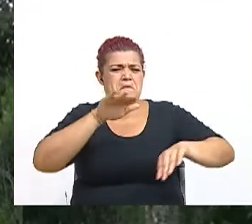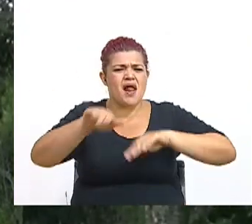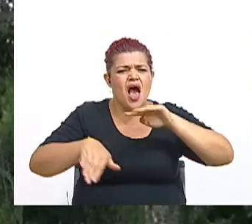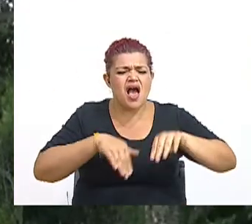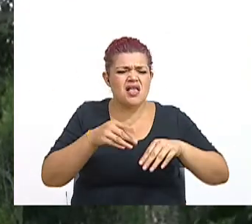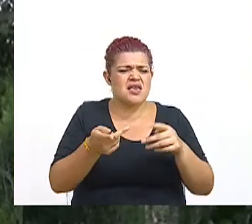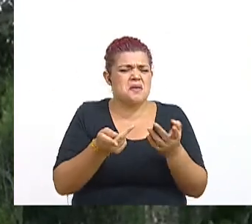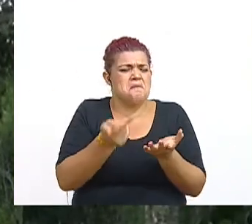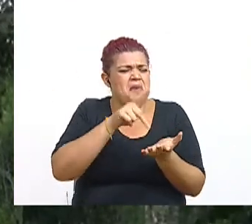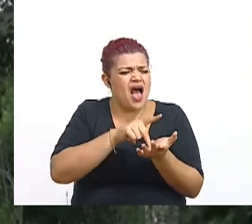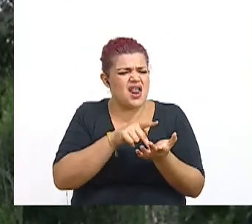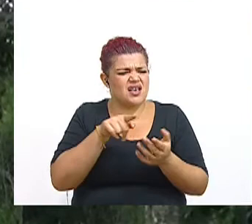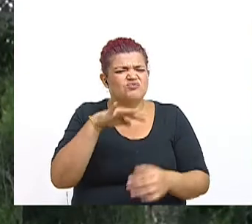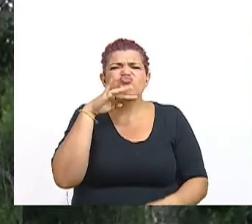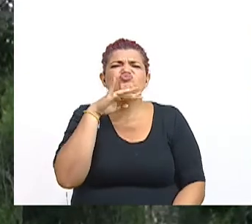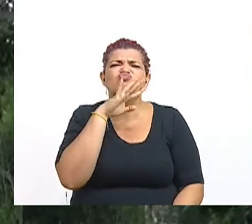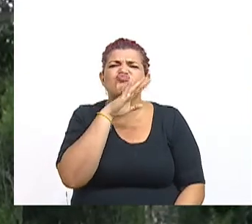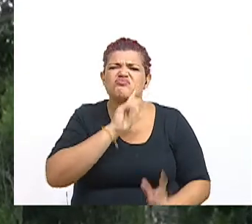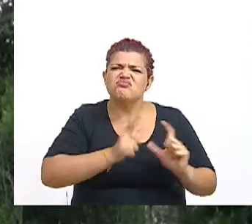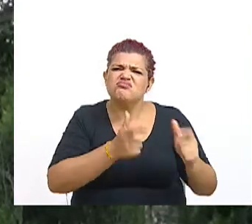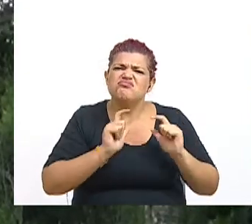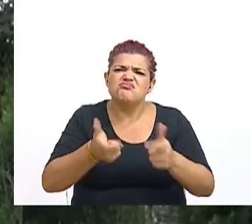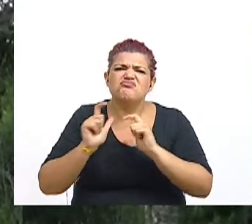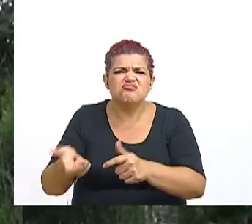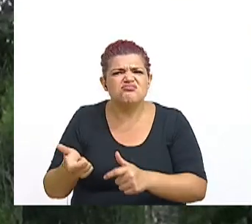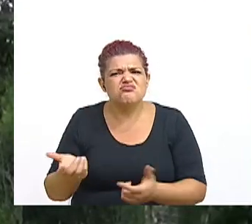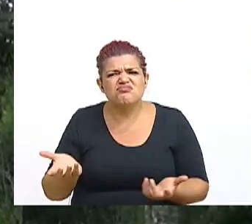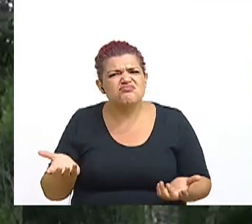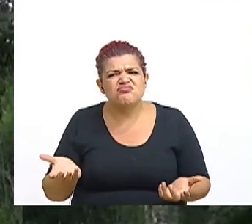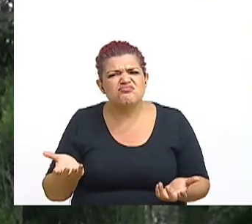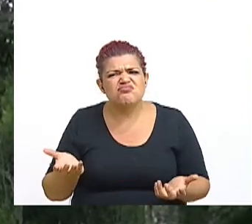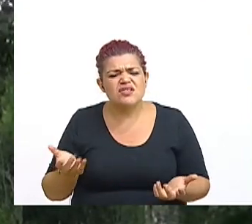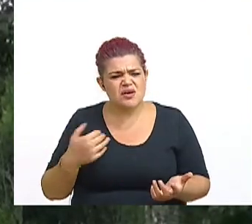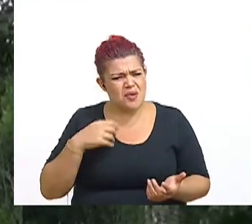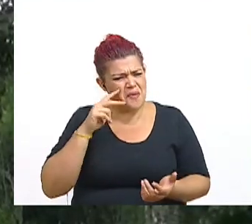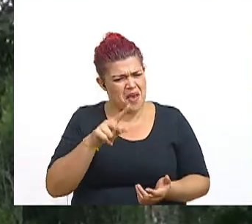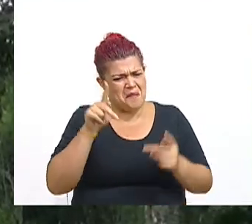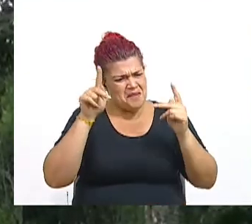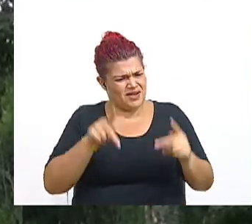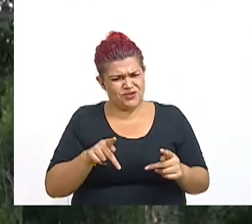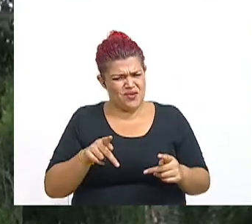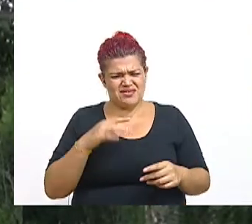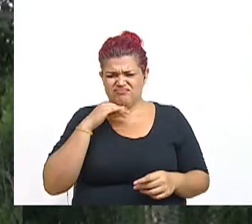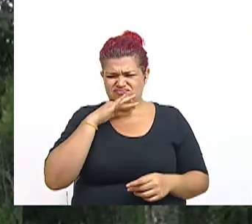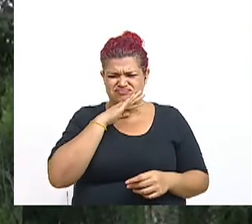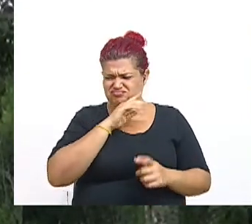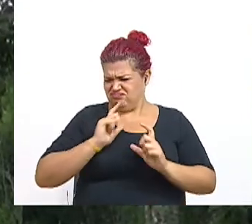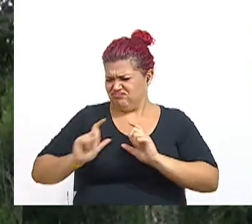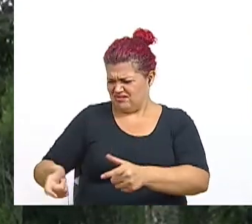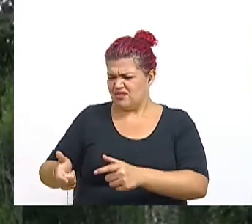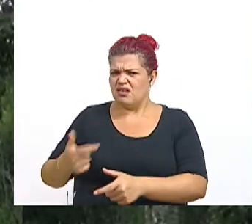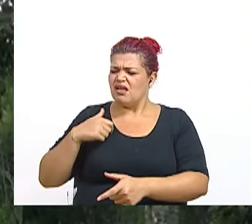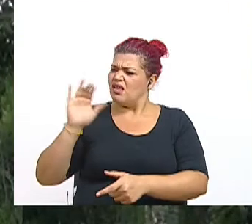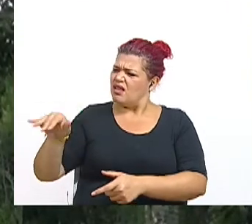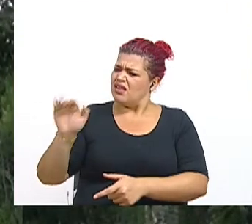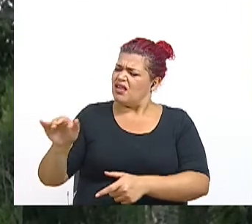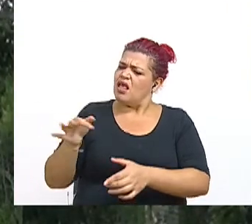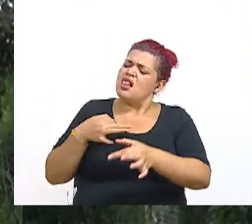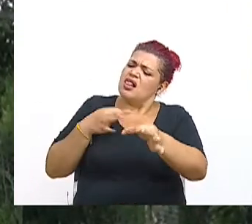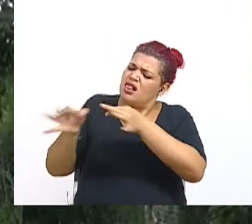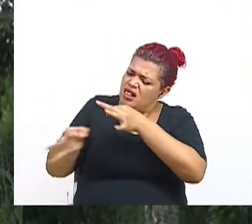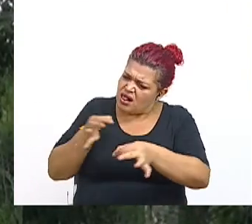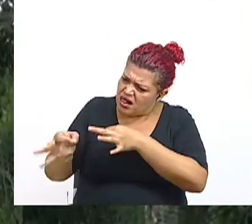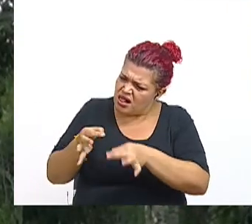llenos de residuos por nuestra propia culpa. Cuando veamos a las personas contaminando y tirando basura, deberíamos de explicarles el grave daño que le